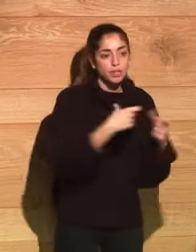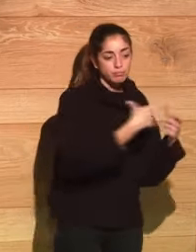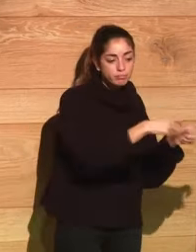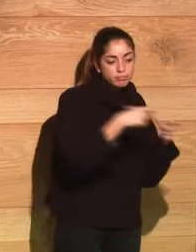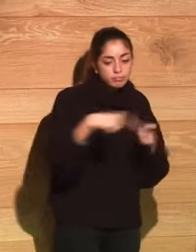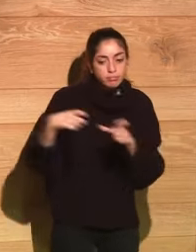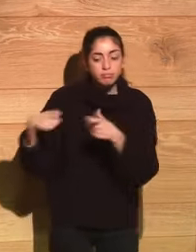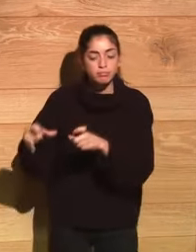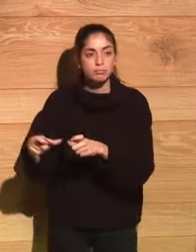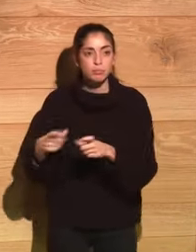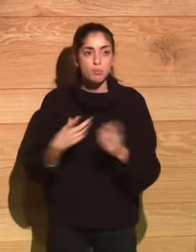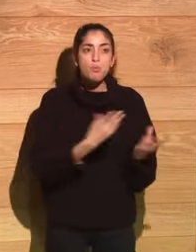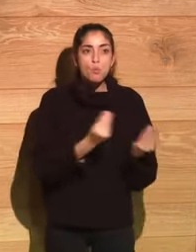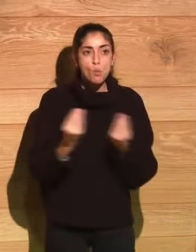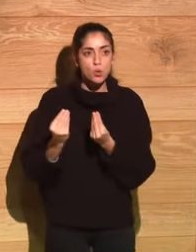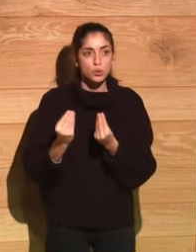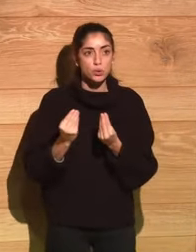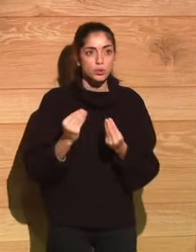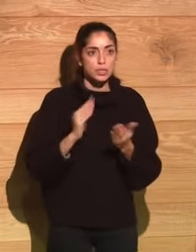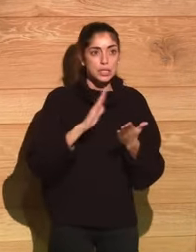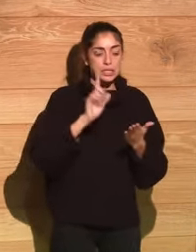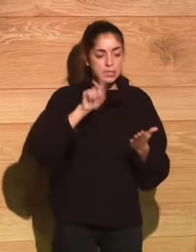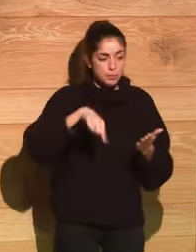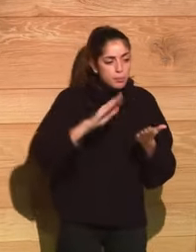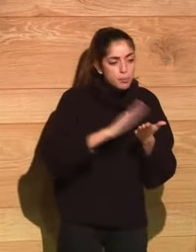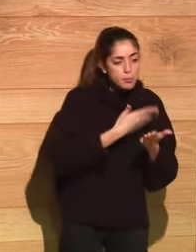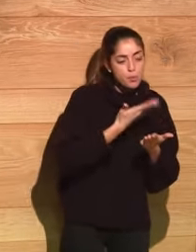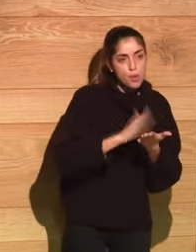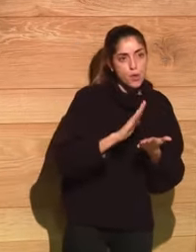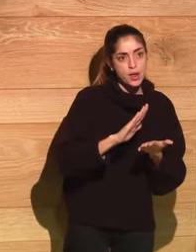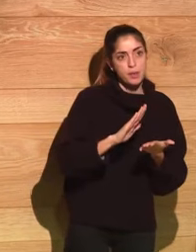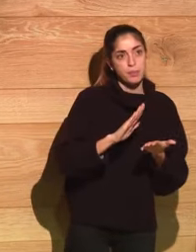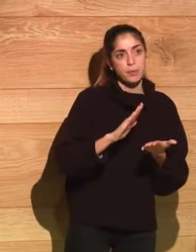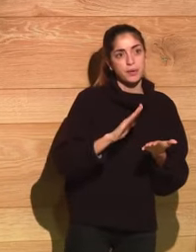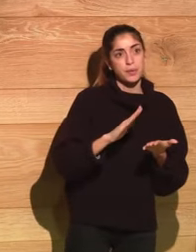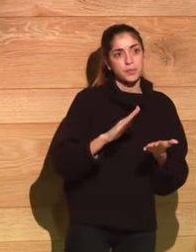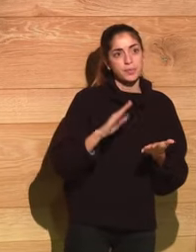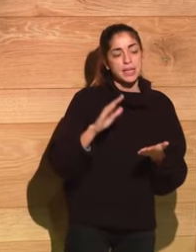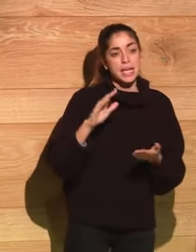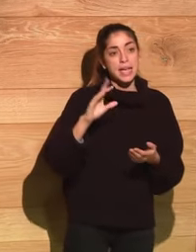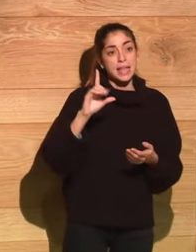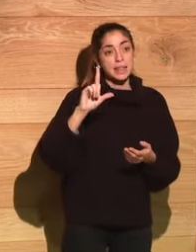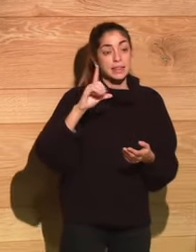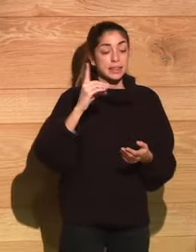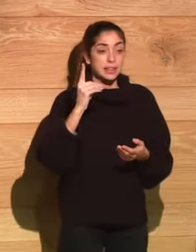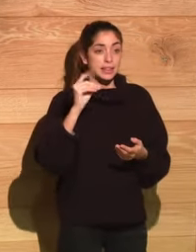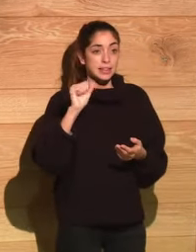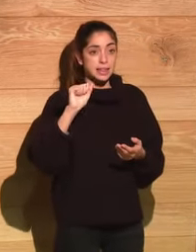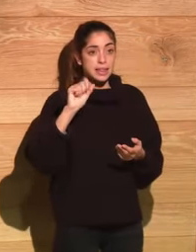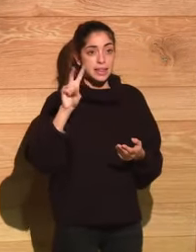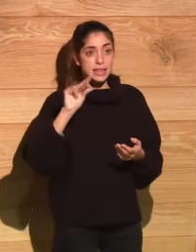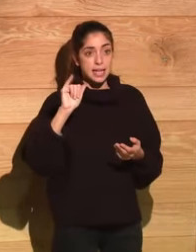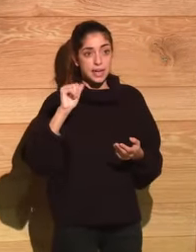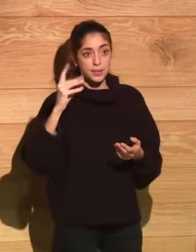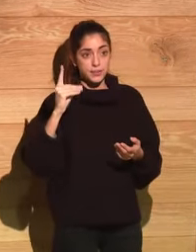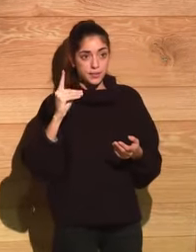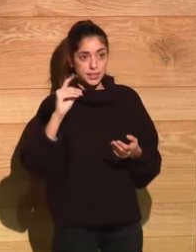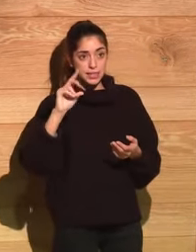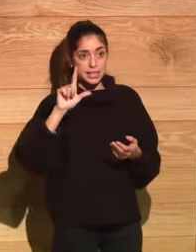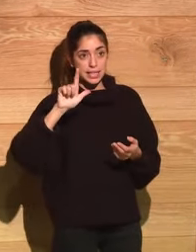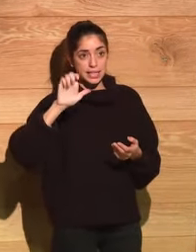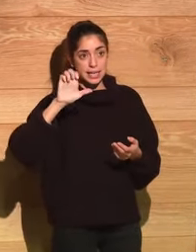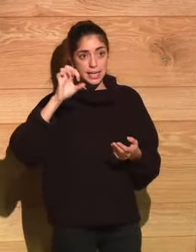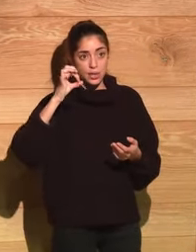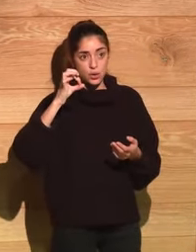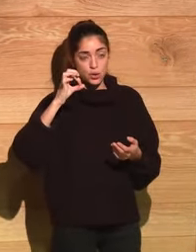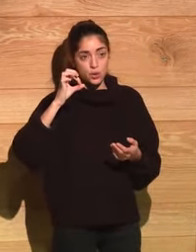en muchísimas corrientes. Pienso en ese poema mítico, ¿no?, de un poeta de mi edad, David Leo García, cuyo verso final creo que es